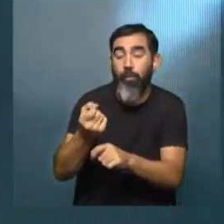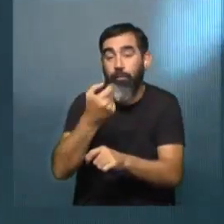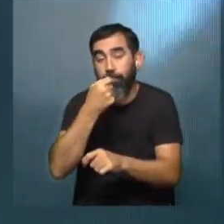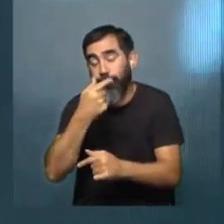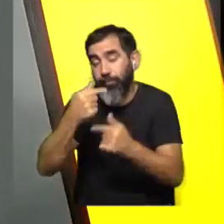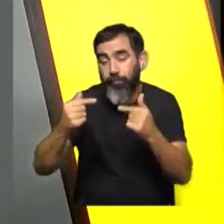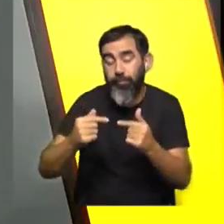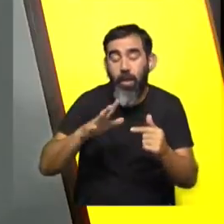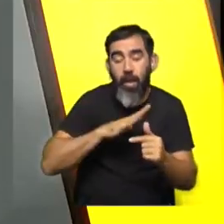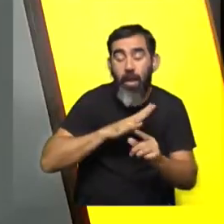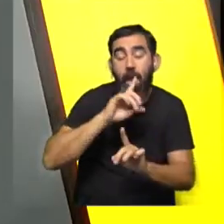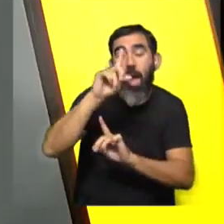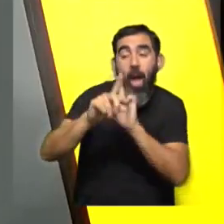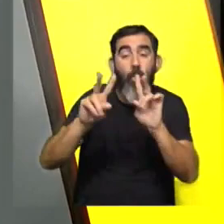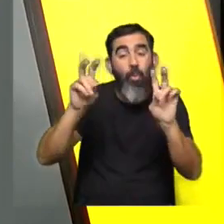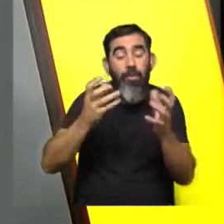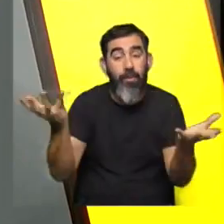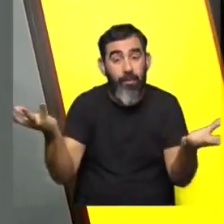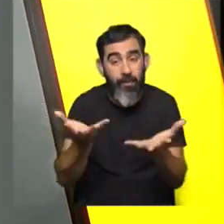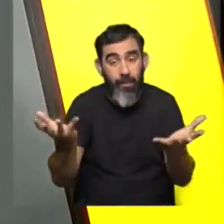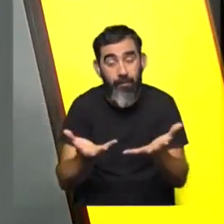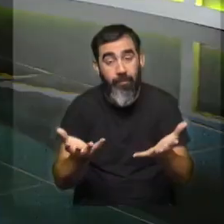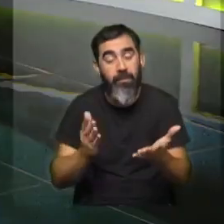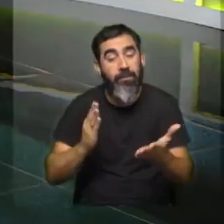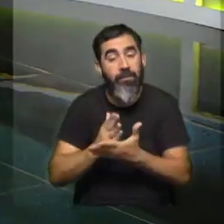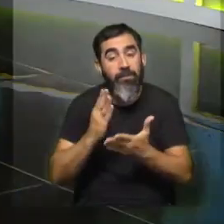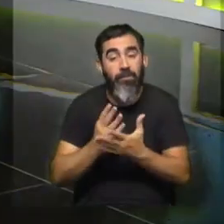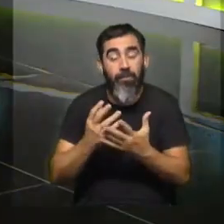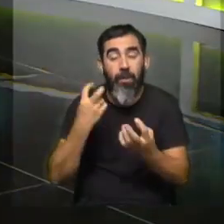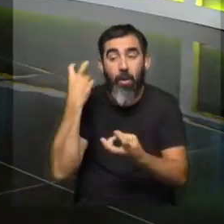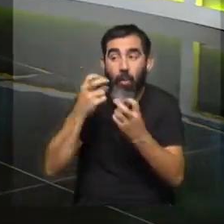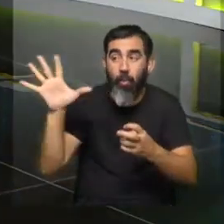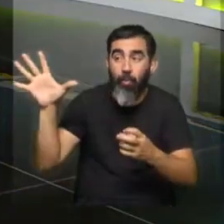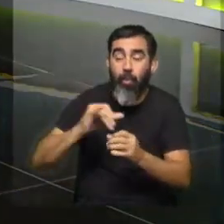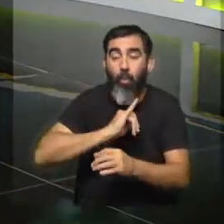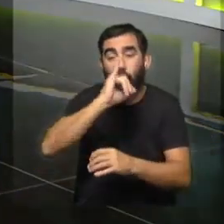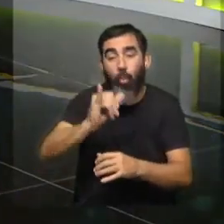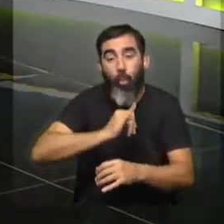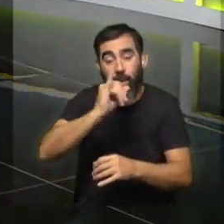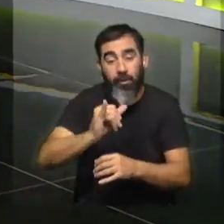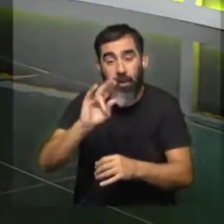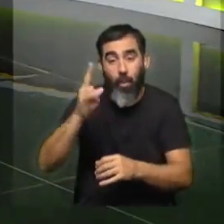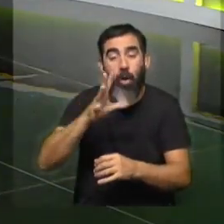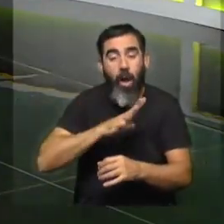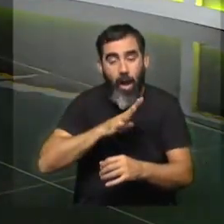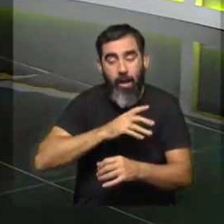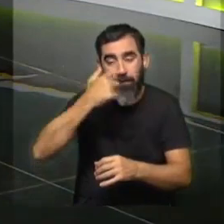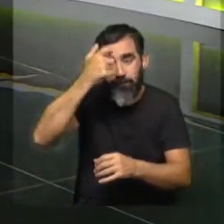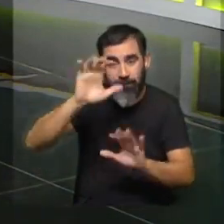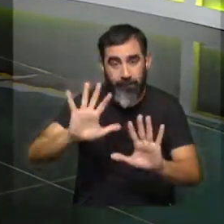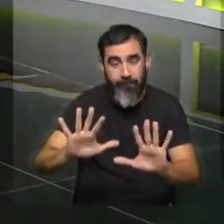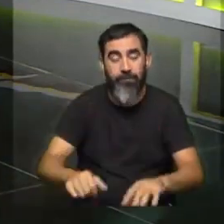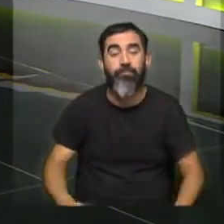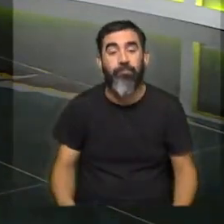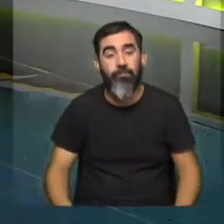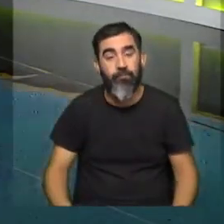van a tomar algo de actualidad. Entonces, bueno, siempre tratamos de traerlos para contar que en Uruguay se hace este tipo de ciencia. Exactamente,